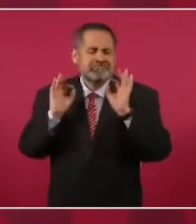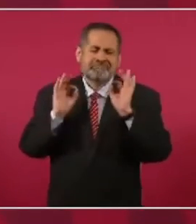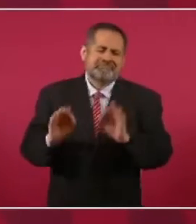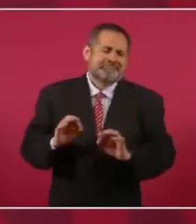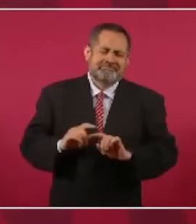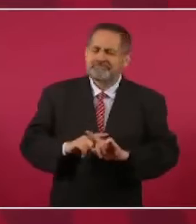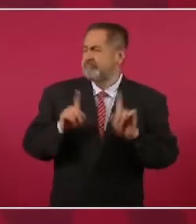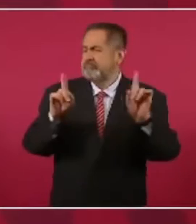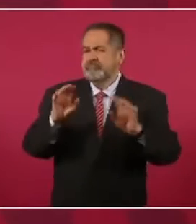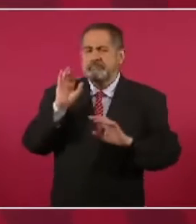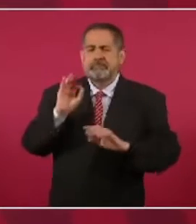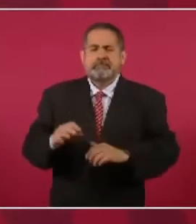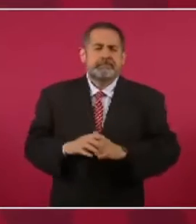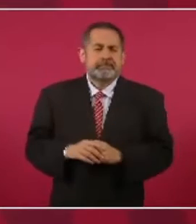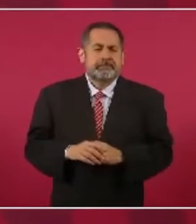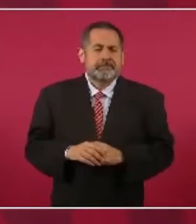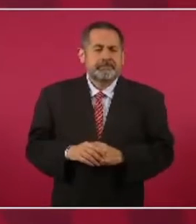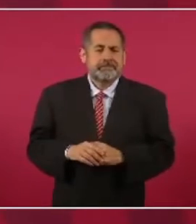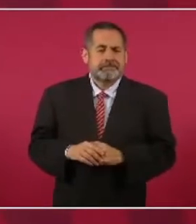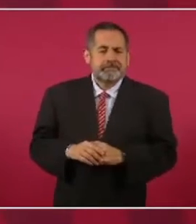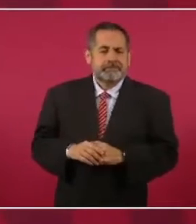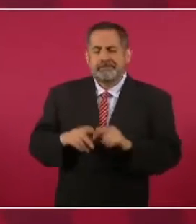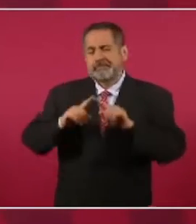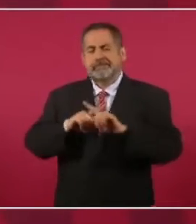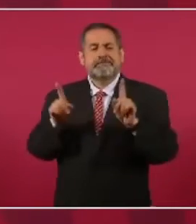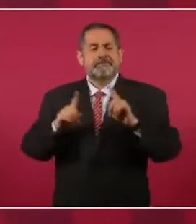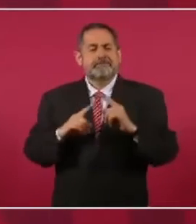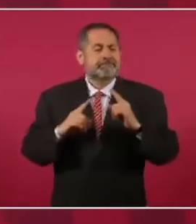nada con la iglesia